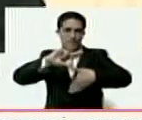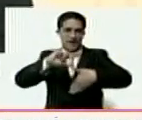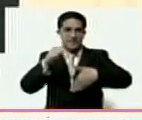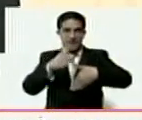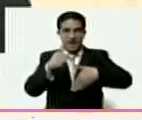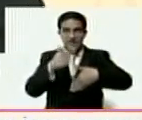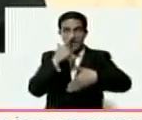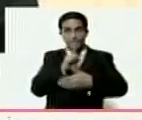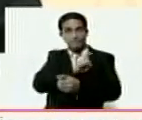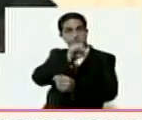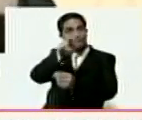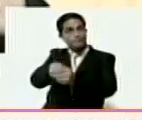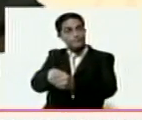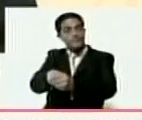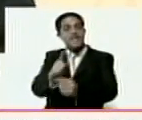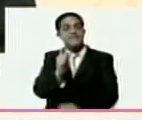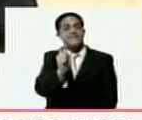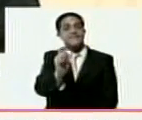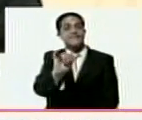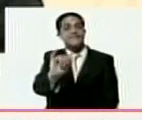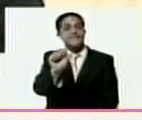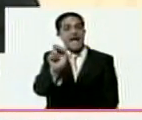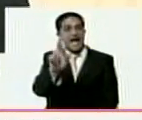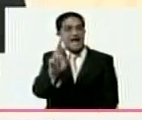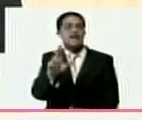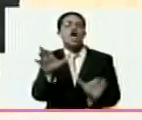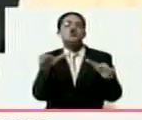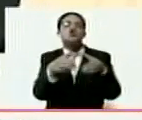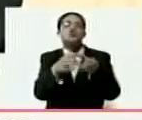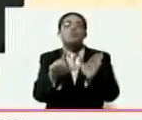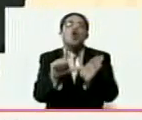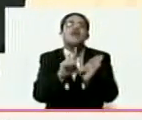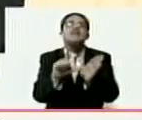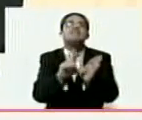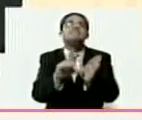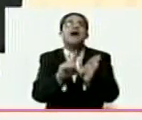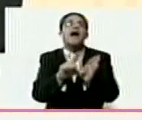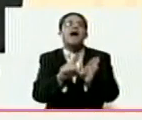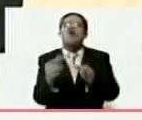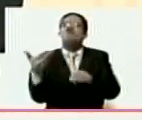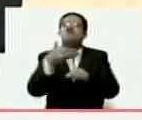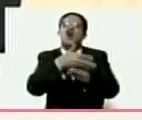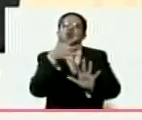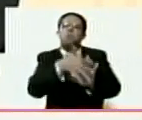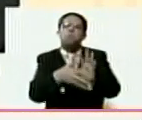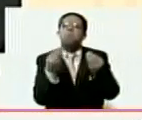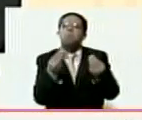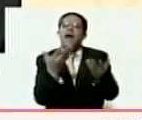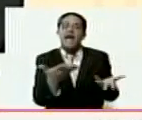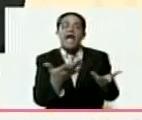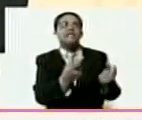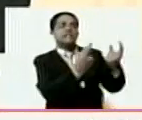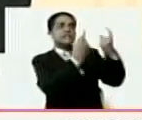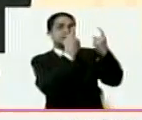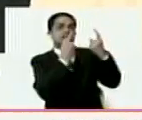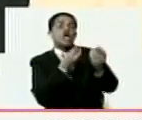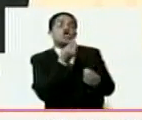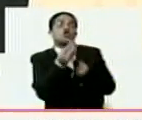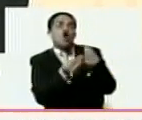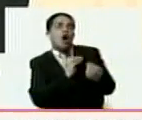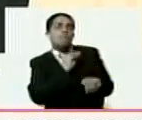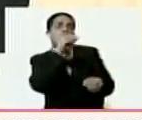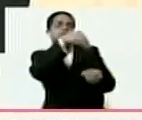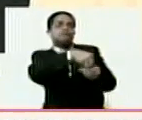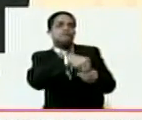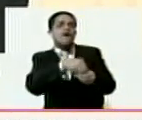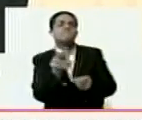este organismo y del llamado Grupo de Lima a recibir clases de cómo agredir a Venezuela